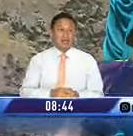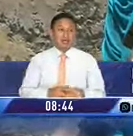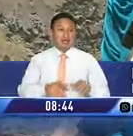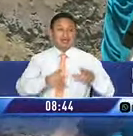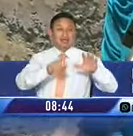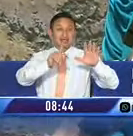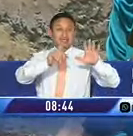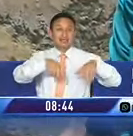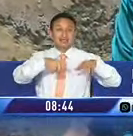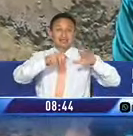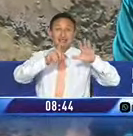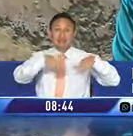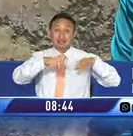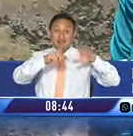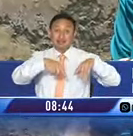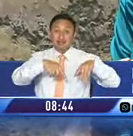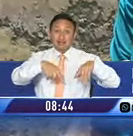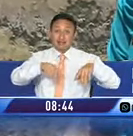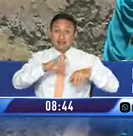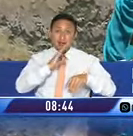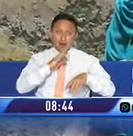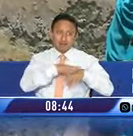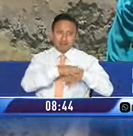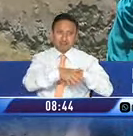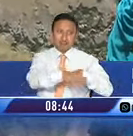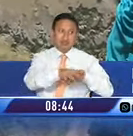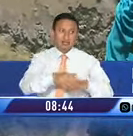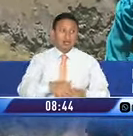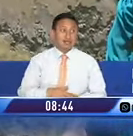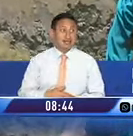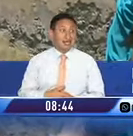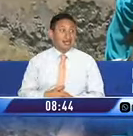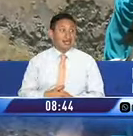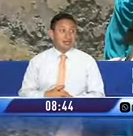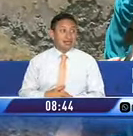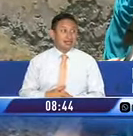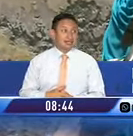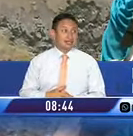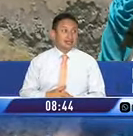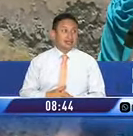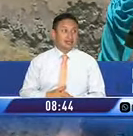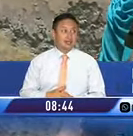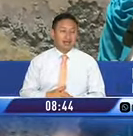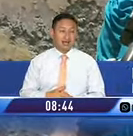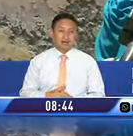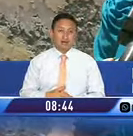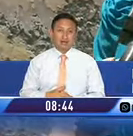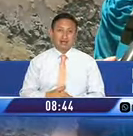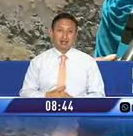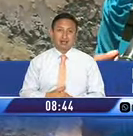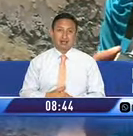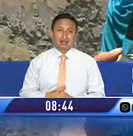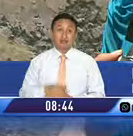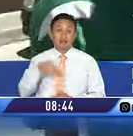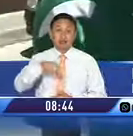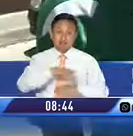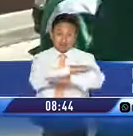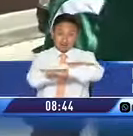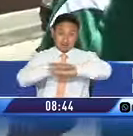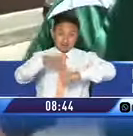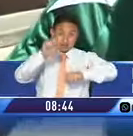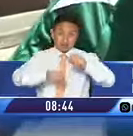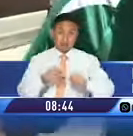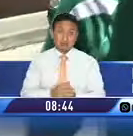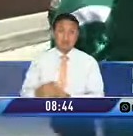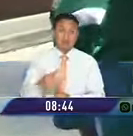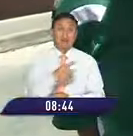con miedo, imagínense tanto tiempo que ahora se nos hace un socavón para adentro y se hunde la calle. Este